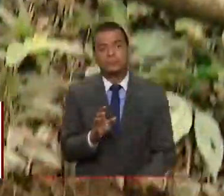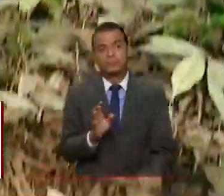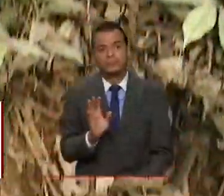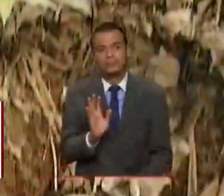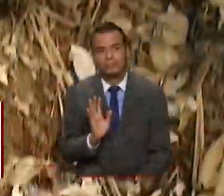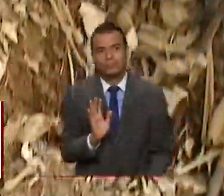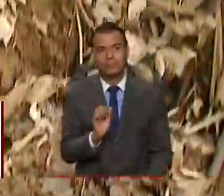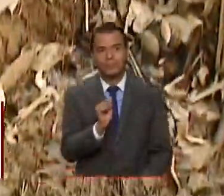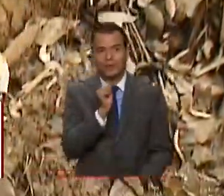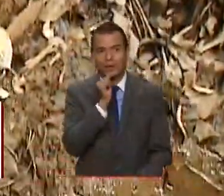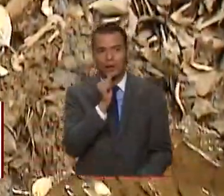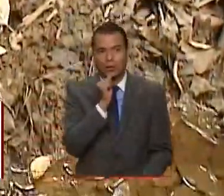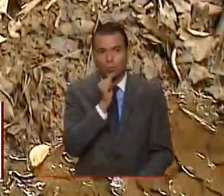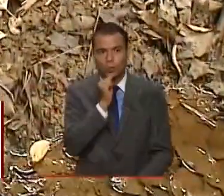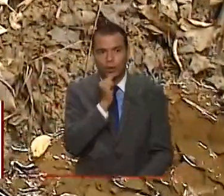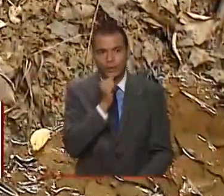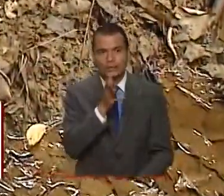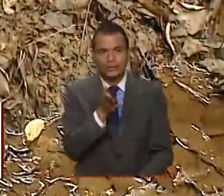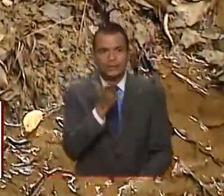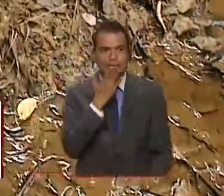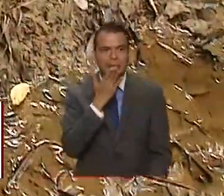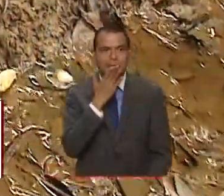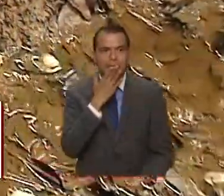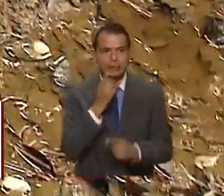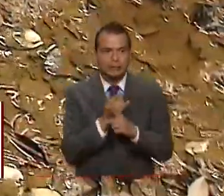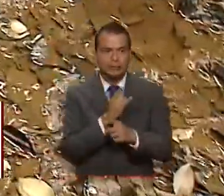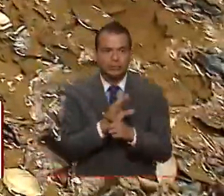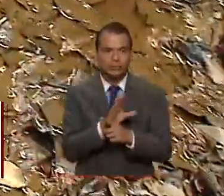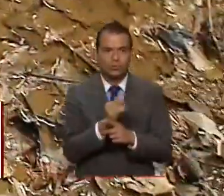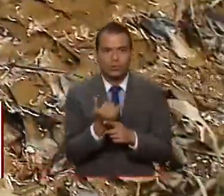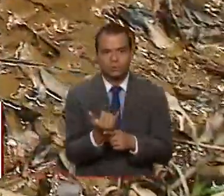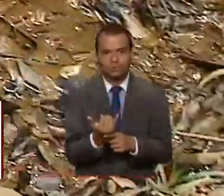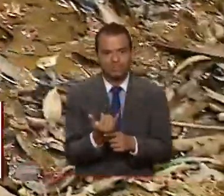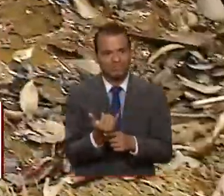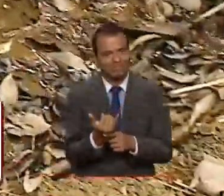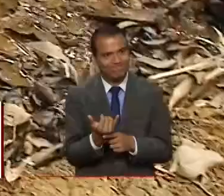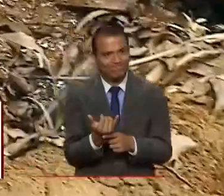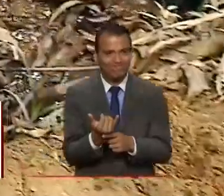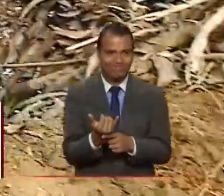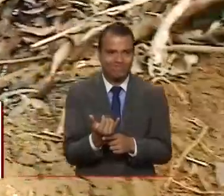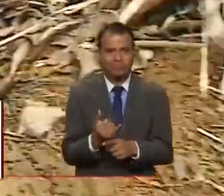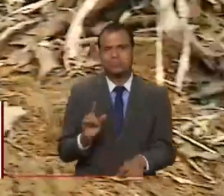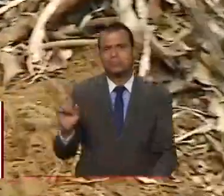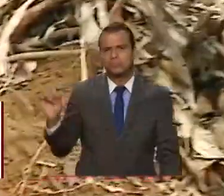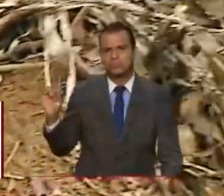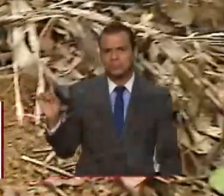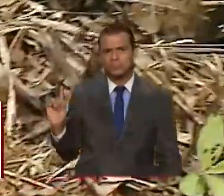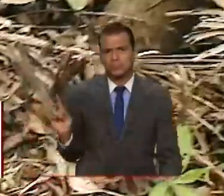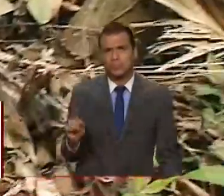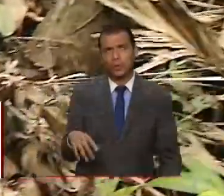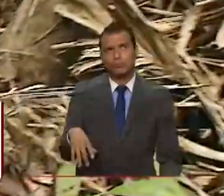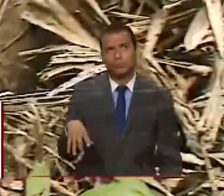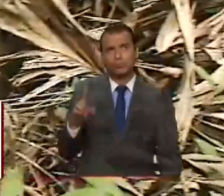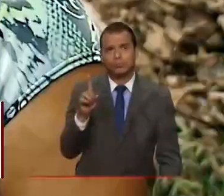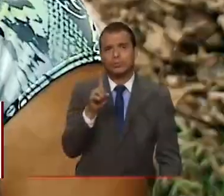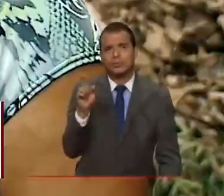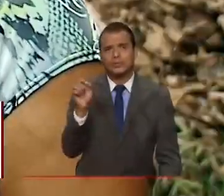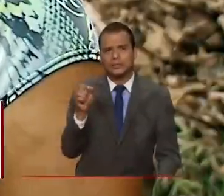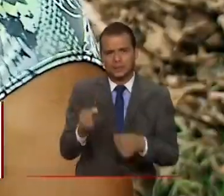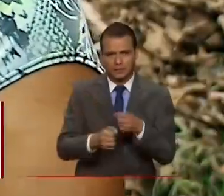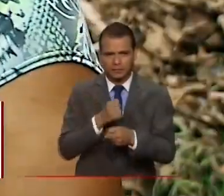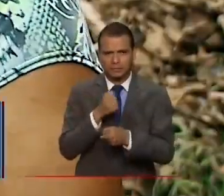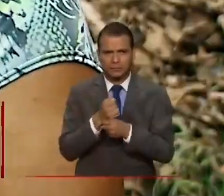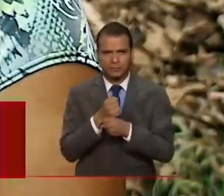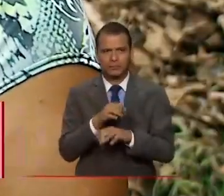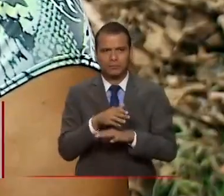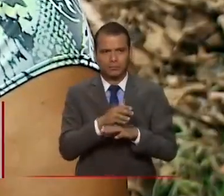Mangos. Nosotros, digamos, desde muchos años, más de 100 años, se ha tenido,